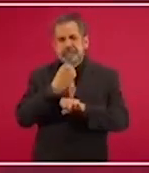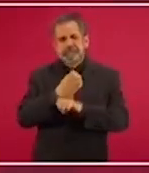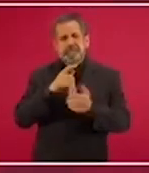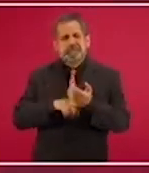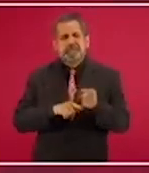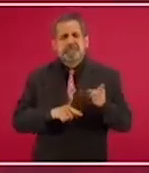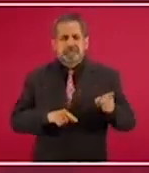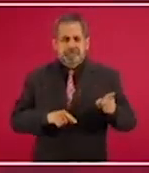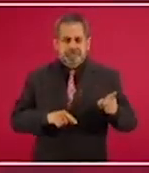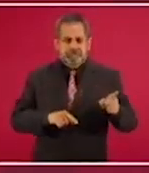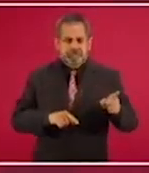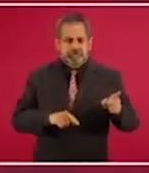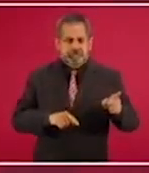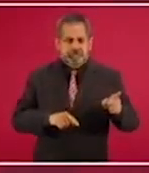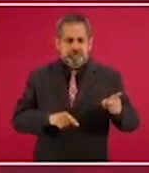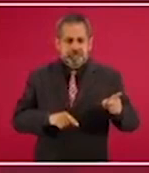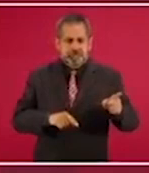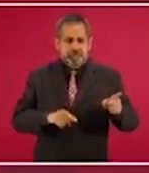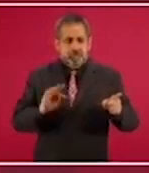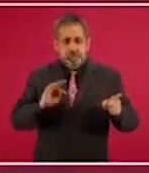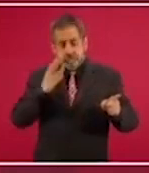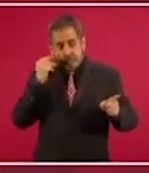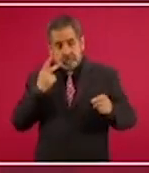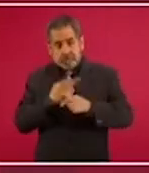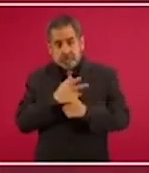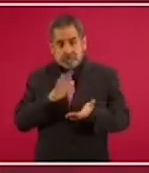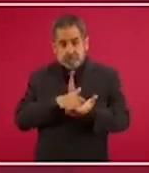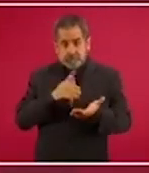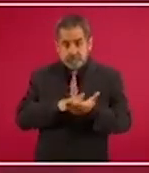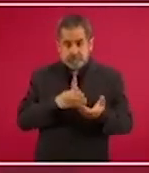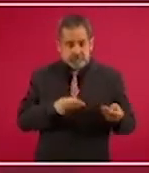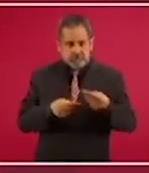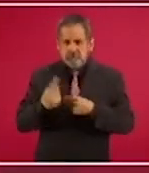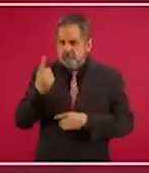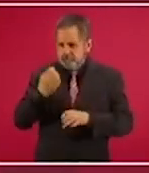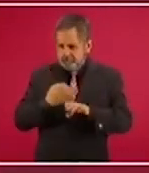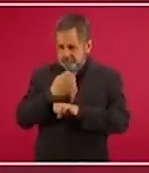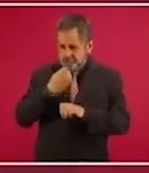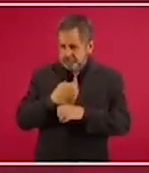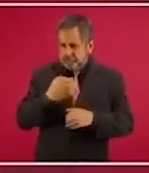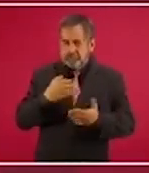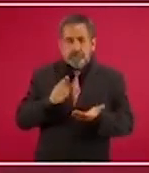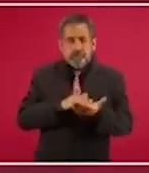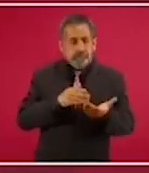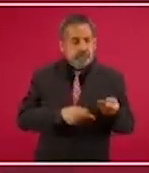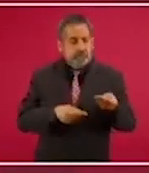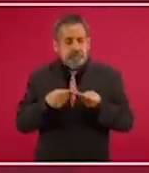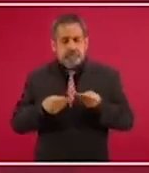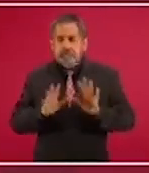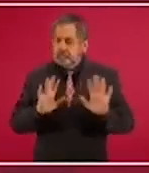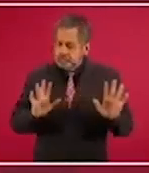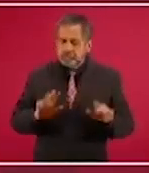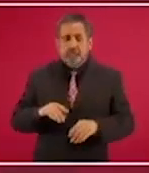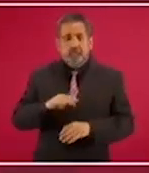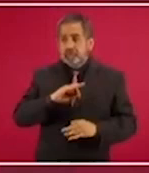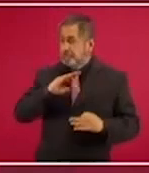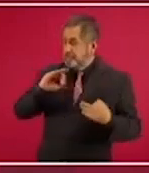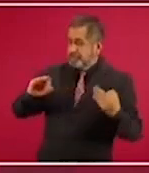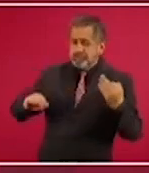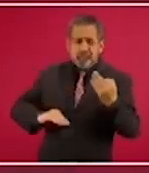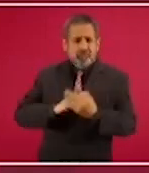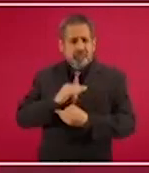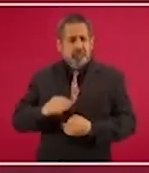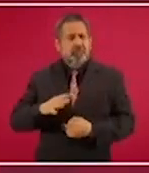si presentó los documentos, un estado, todos tienen, yo les